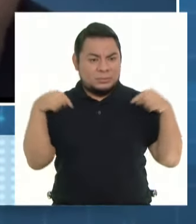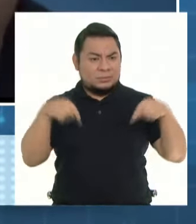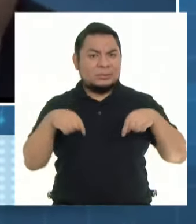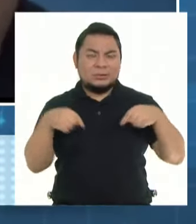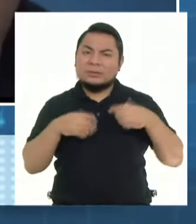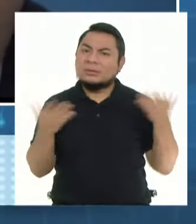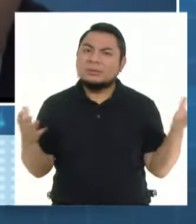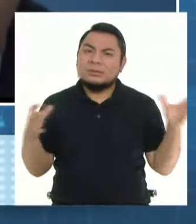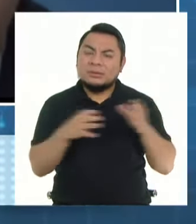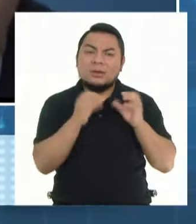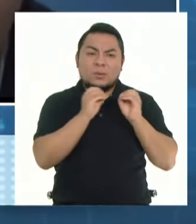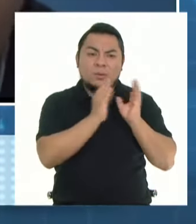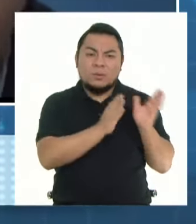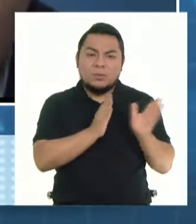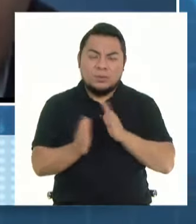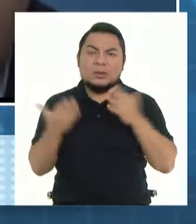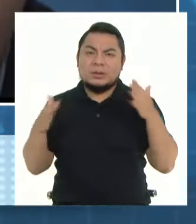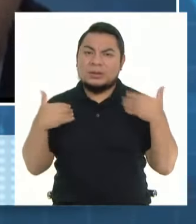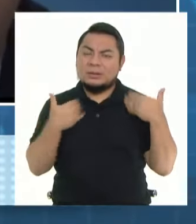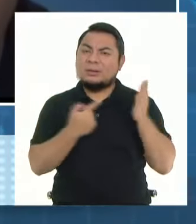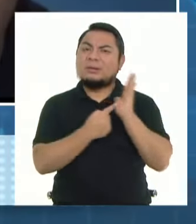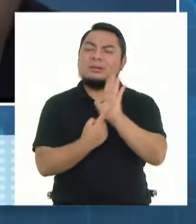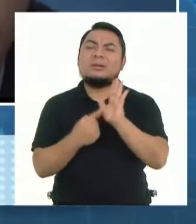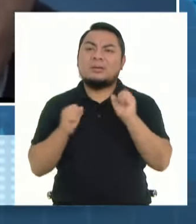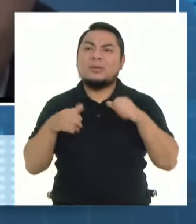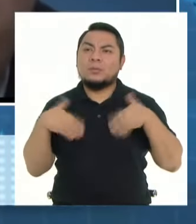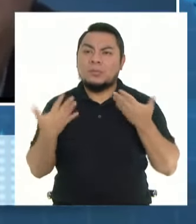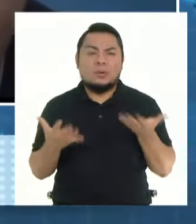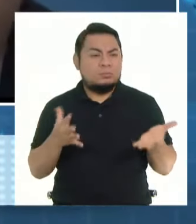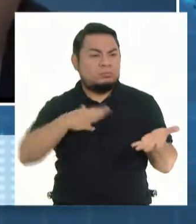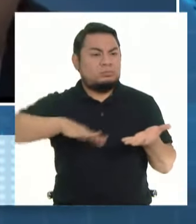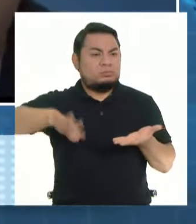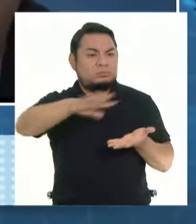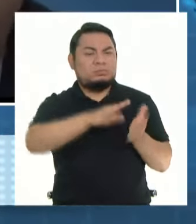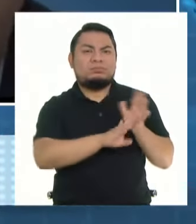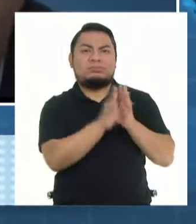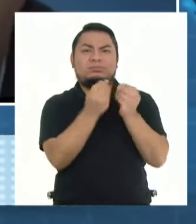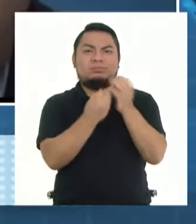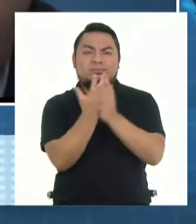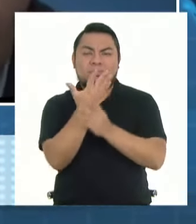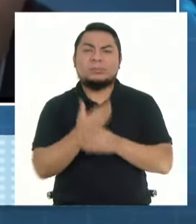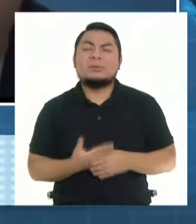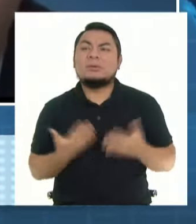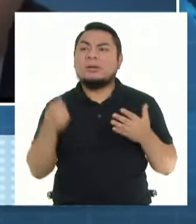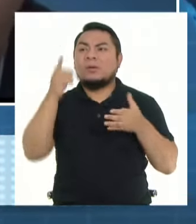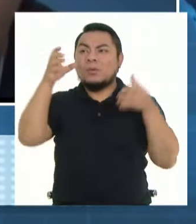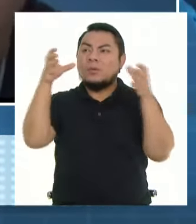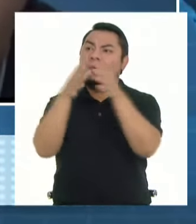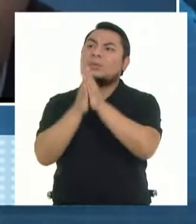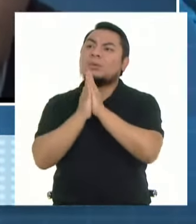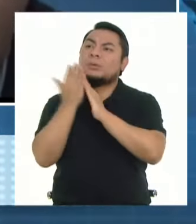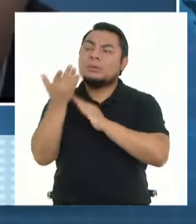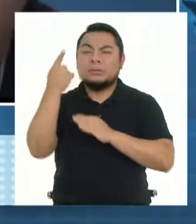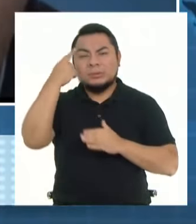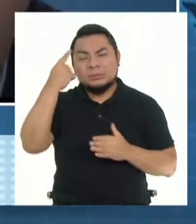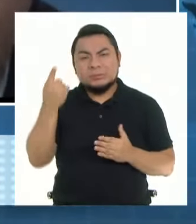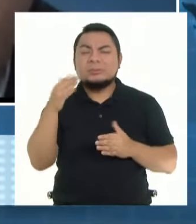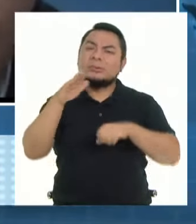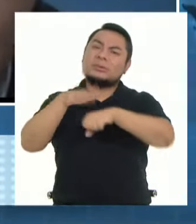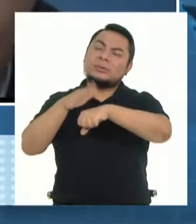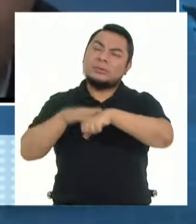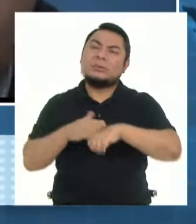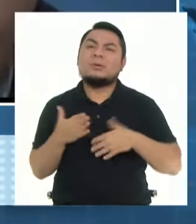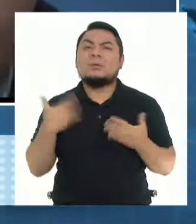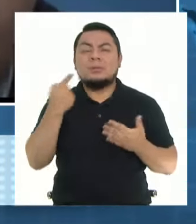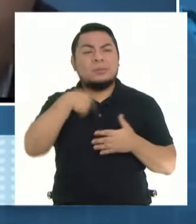presentes, organizados, tenemos esa potencialidad. Y en el mediano plazo, señores, por favor, al Congreso de la República, un llamado. Hay que